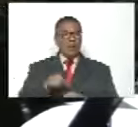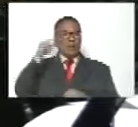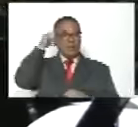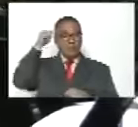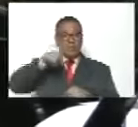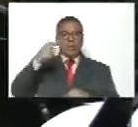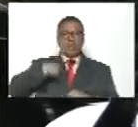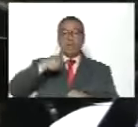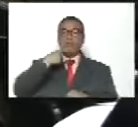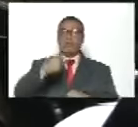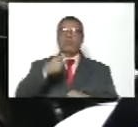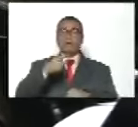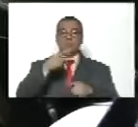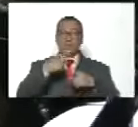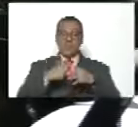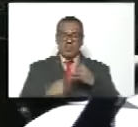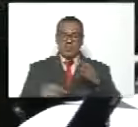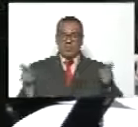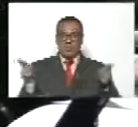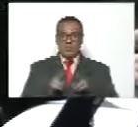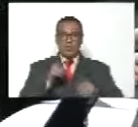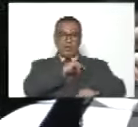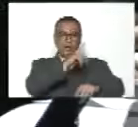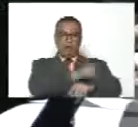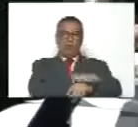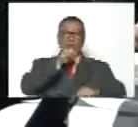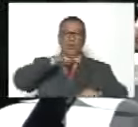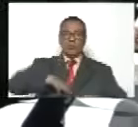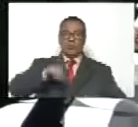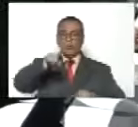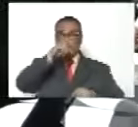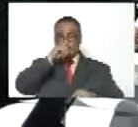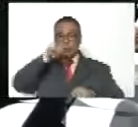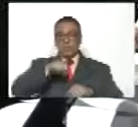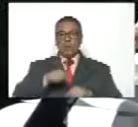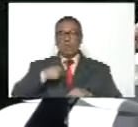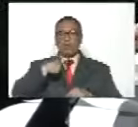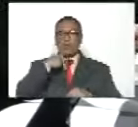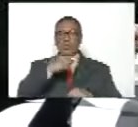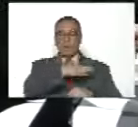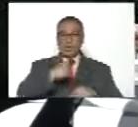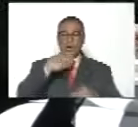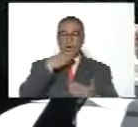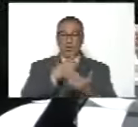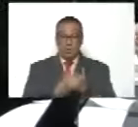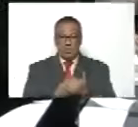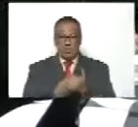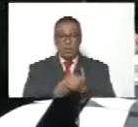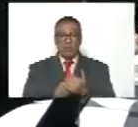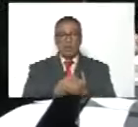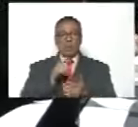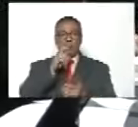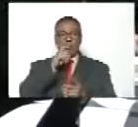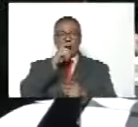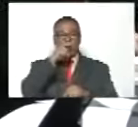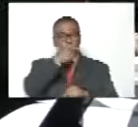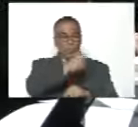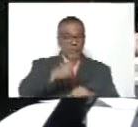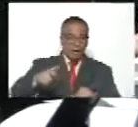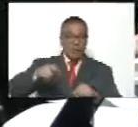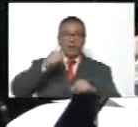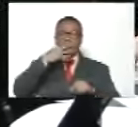que viva Maduro, si hoy tengo que decir algo que resuma la fuerza histórica de estos años, tengo que decirle gracias al noble pueblo por